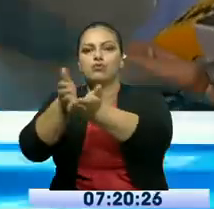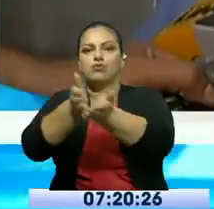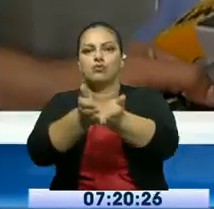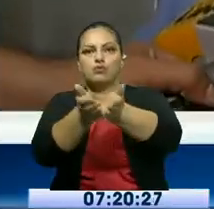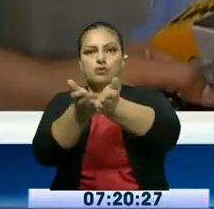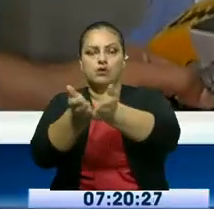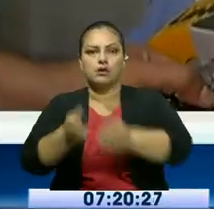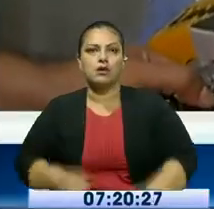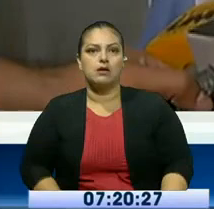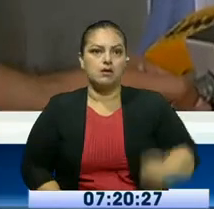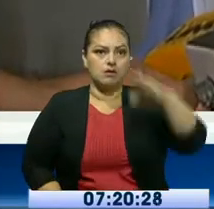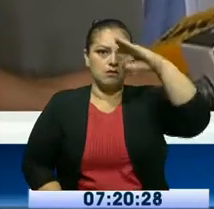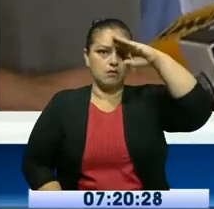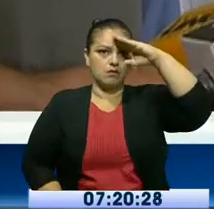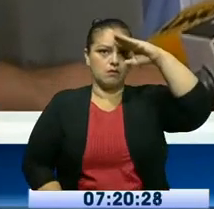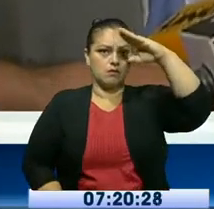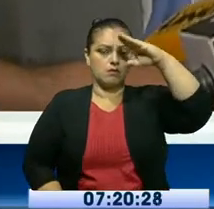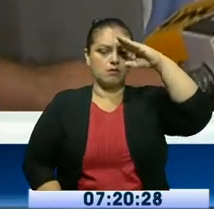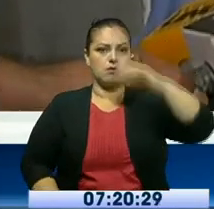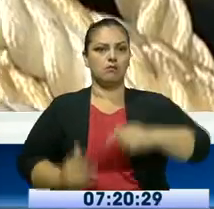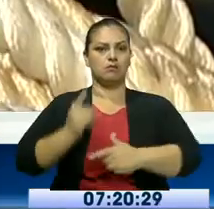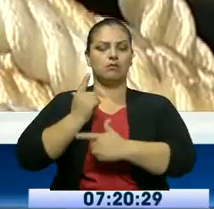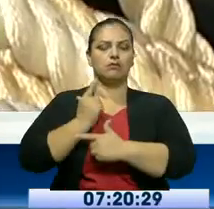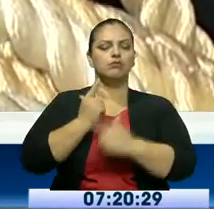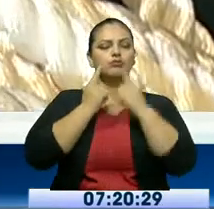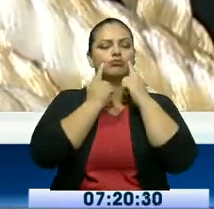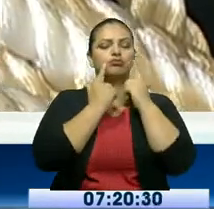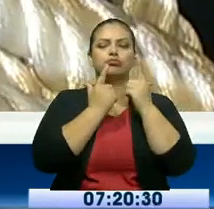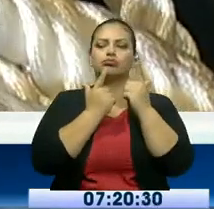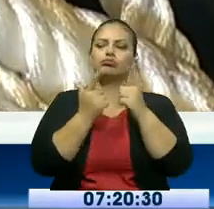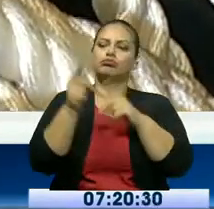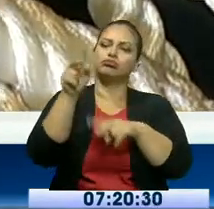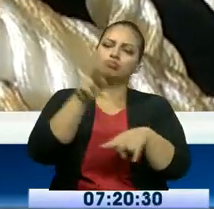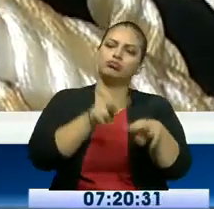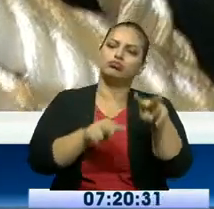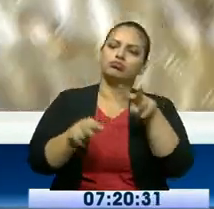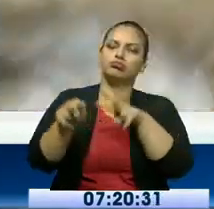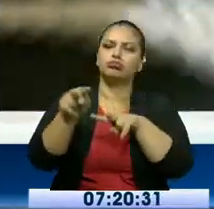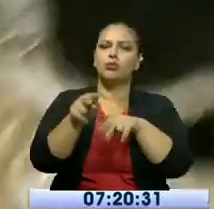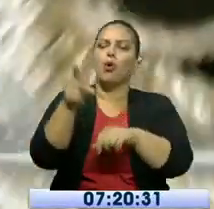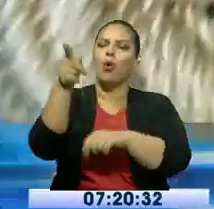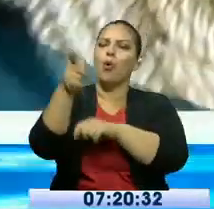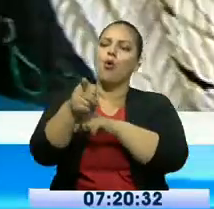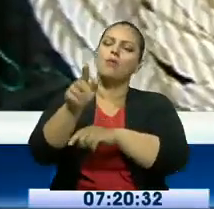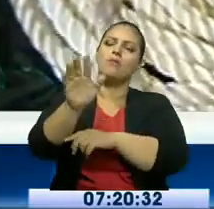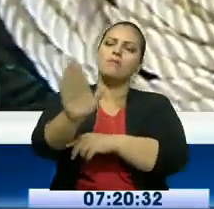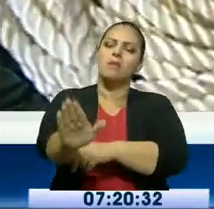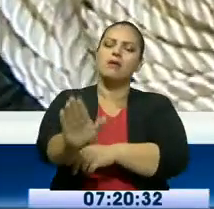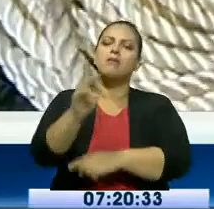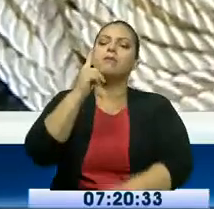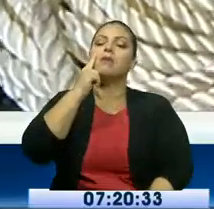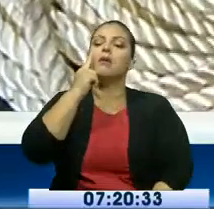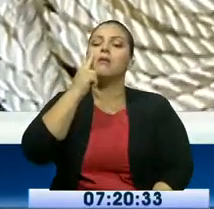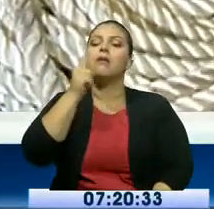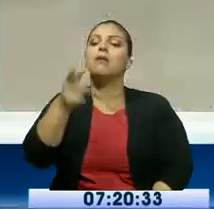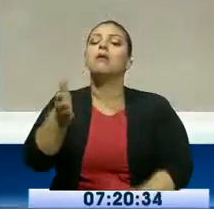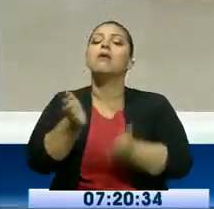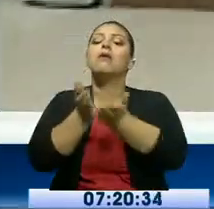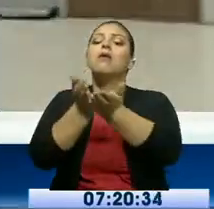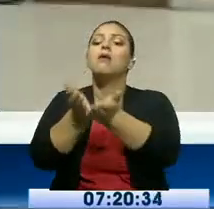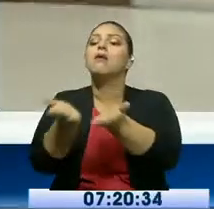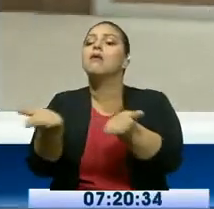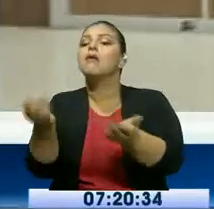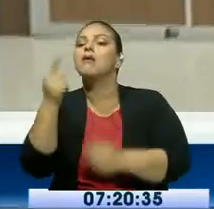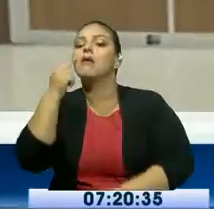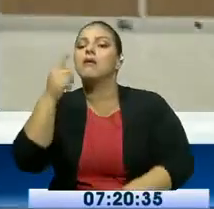de infracciones del tráfico ilícito de sustancias catalogadas sujeta a fiscalización se encuentra establecida como